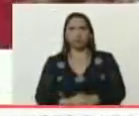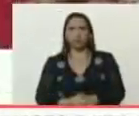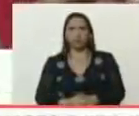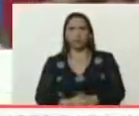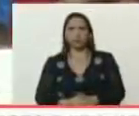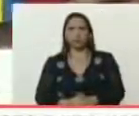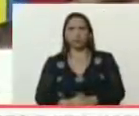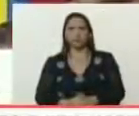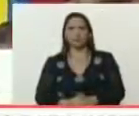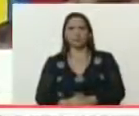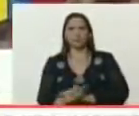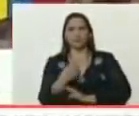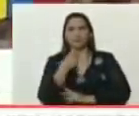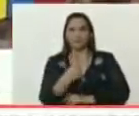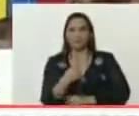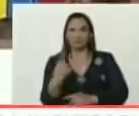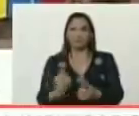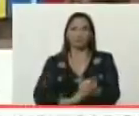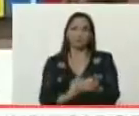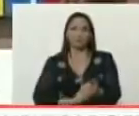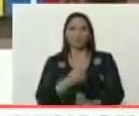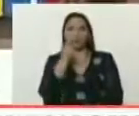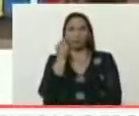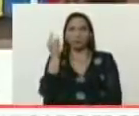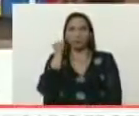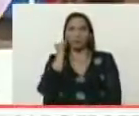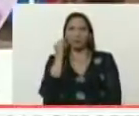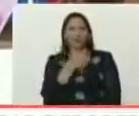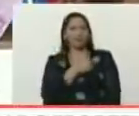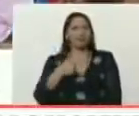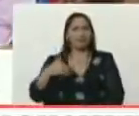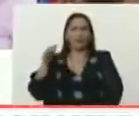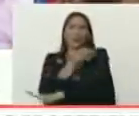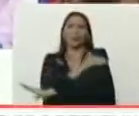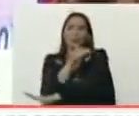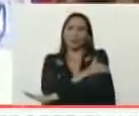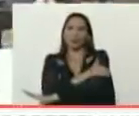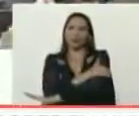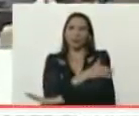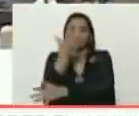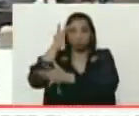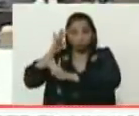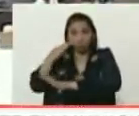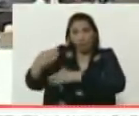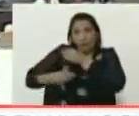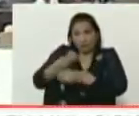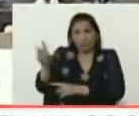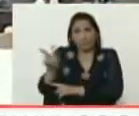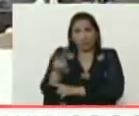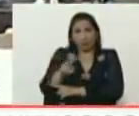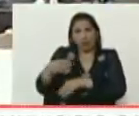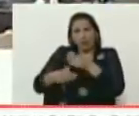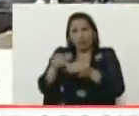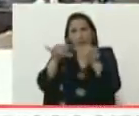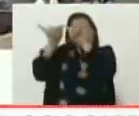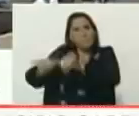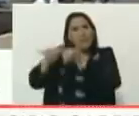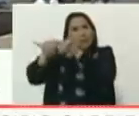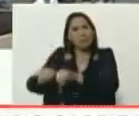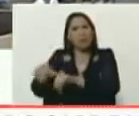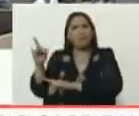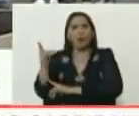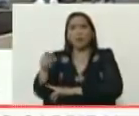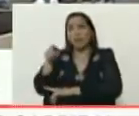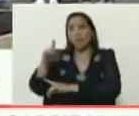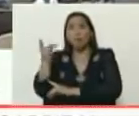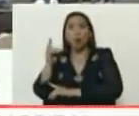entonces, hermanos y hermanas, ¿qué quiere la derecha? Intentar hacer en Venezuela lo que hicieron en Bolivia. En Bolivia se